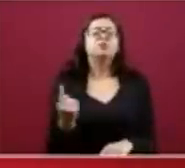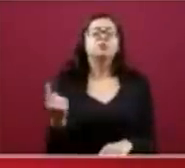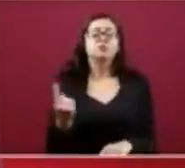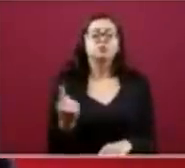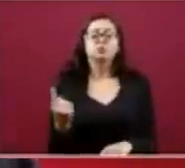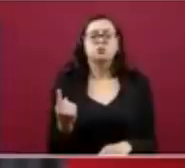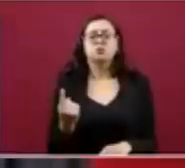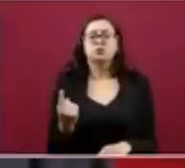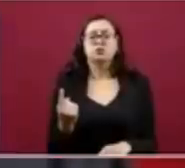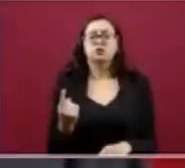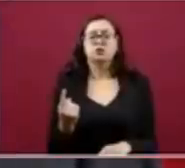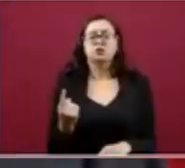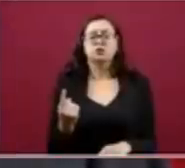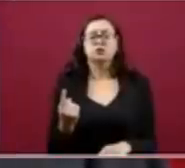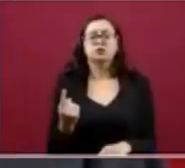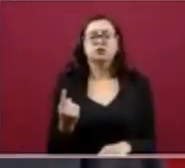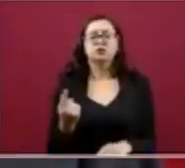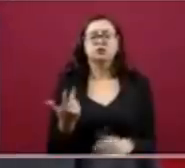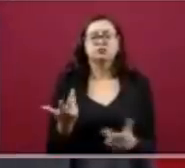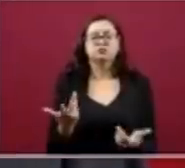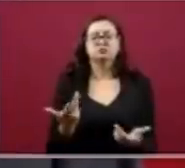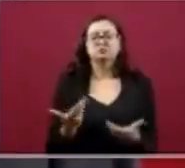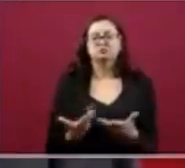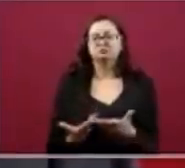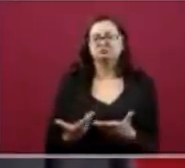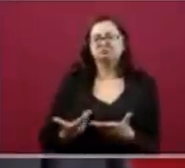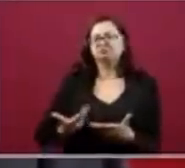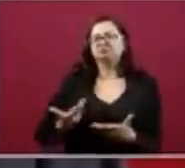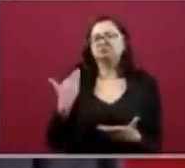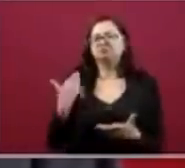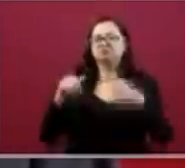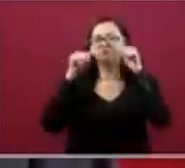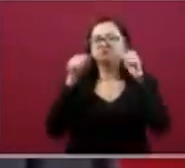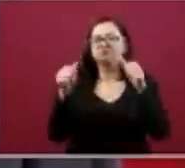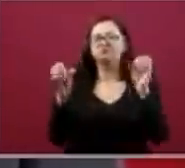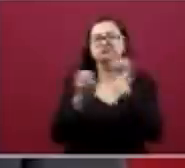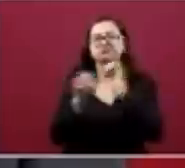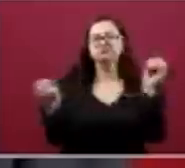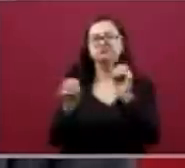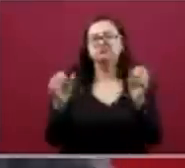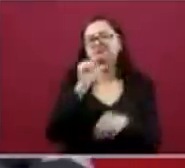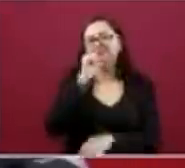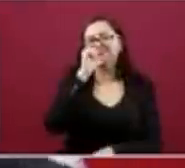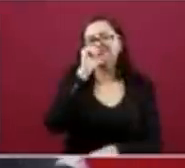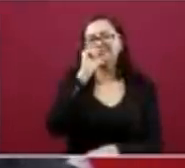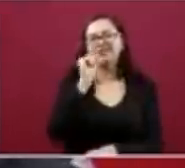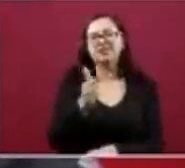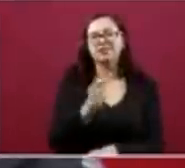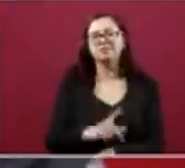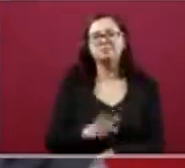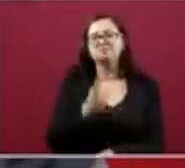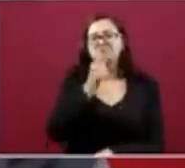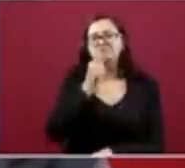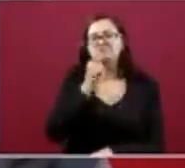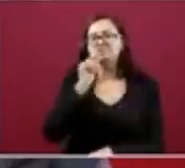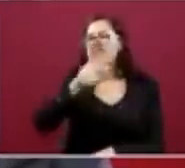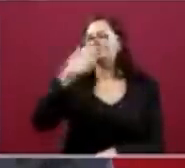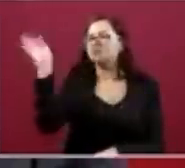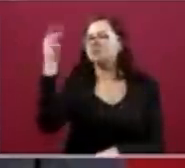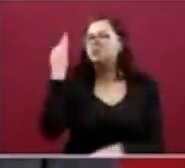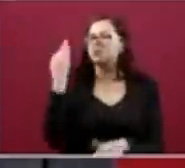no había presencia de elementos de la Policía